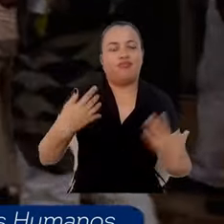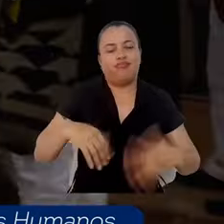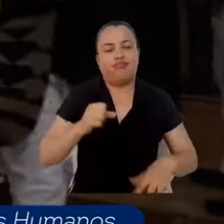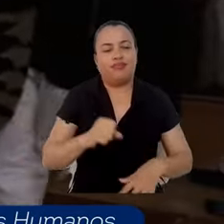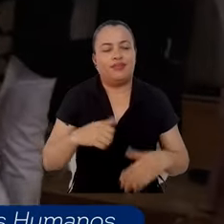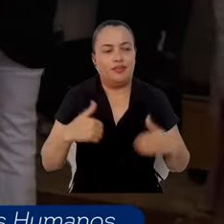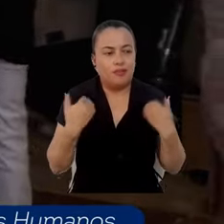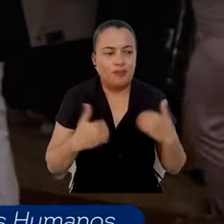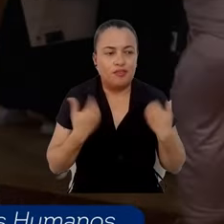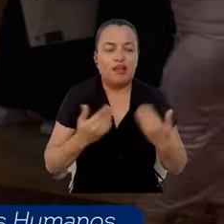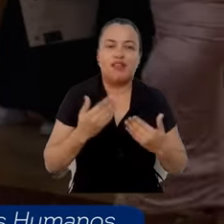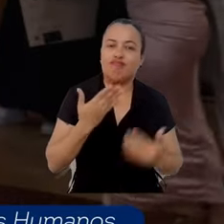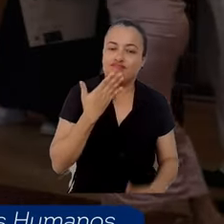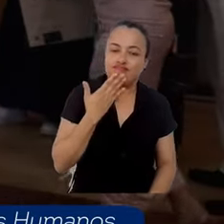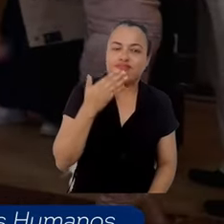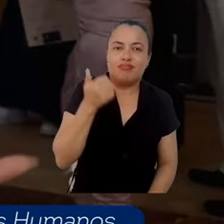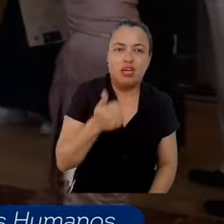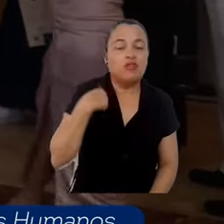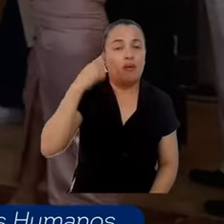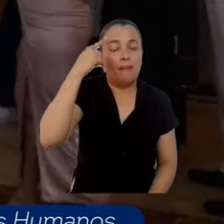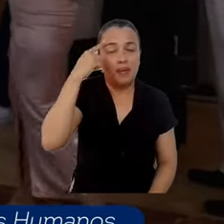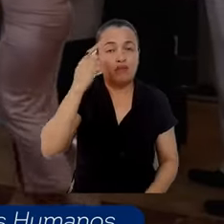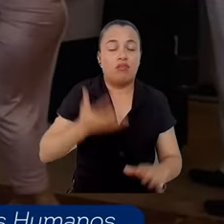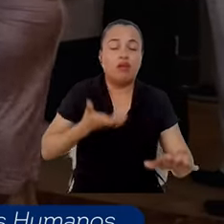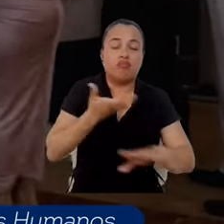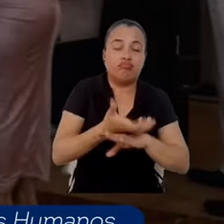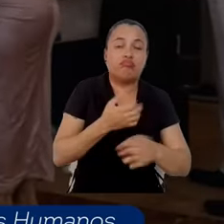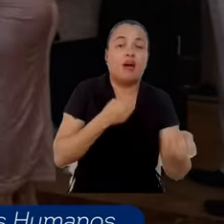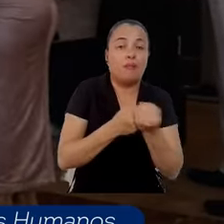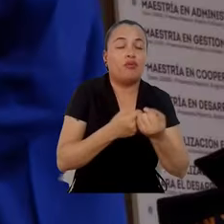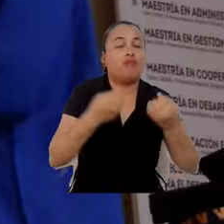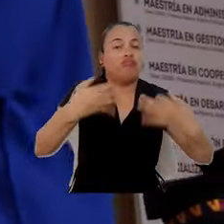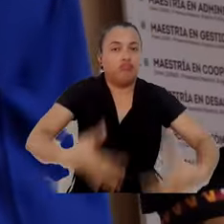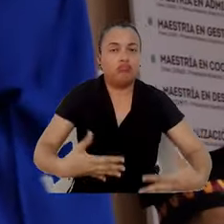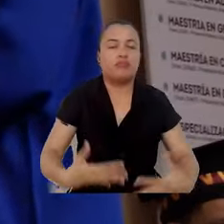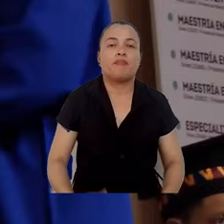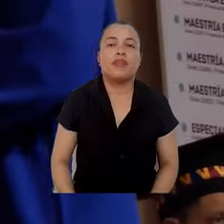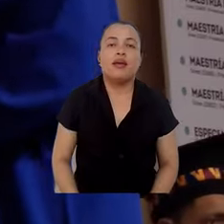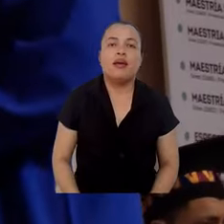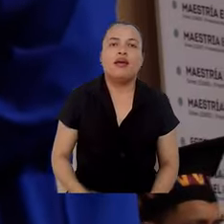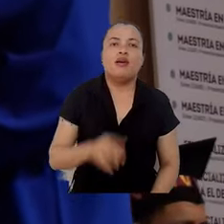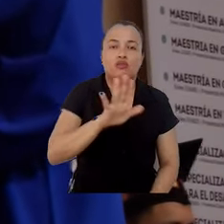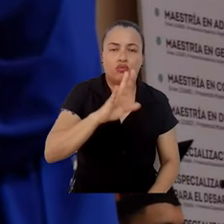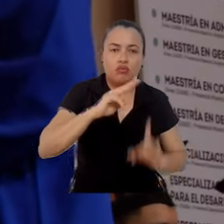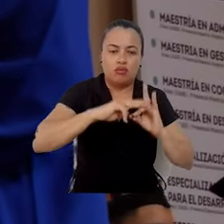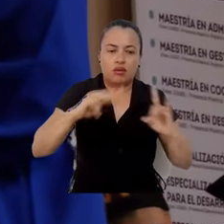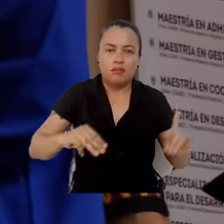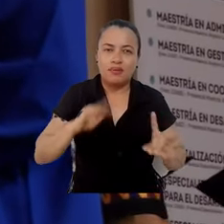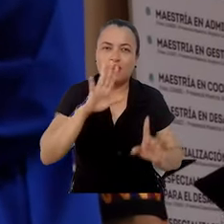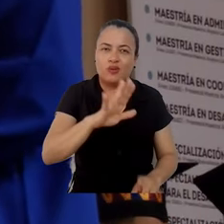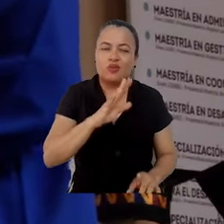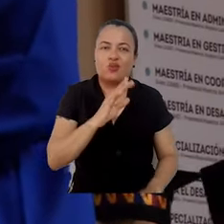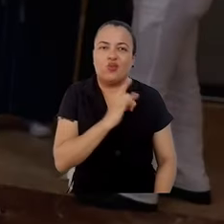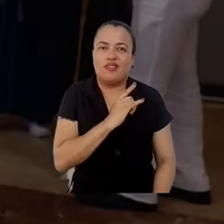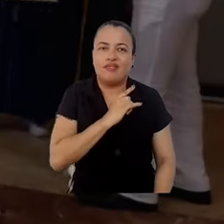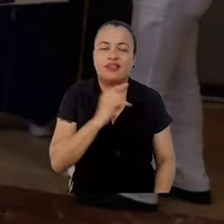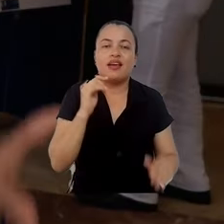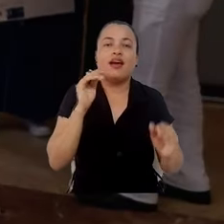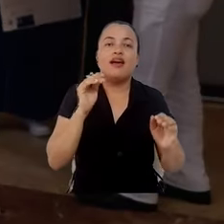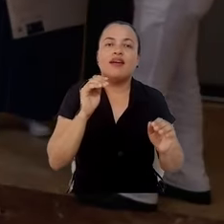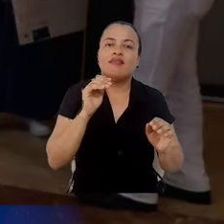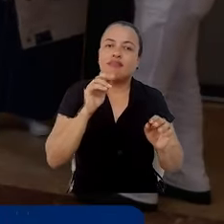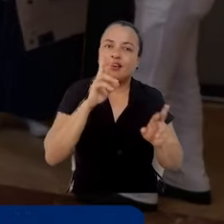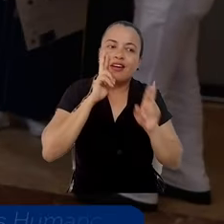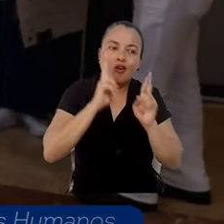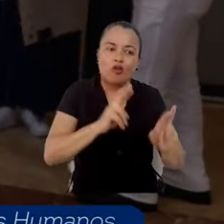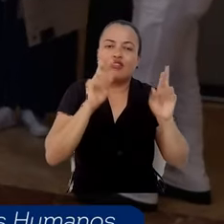satisfecha y siento que va a servir mucho a la comunidad la universidad de del Magdalena está es un Alma Mater que está